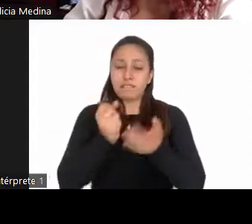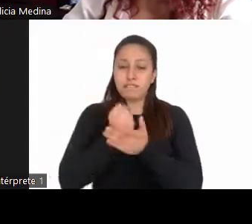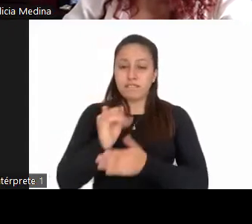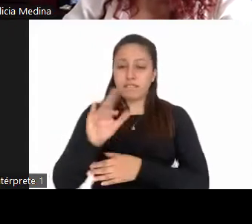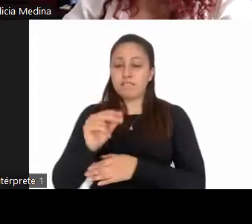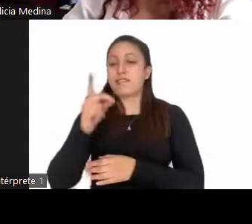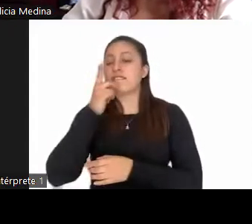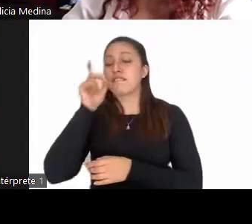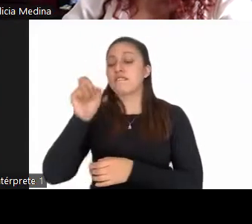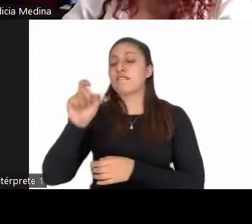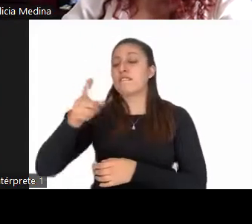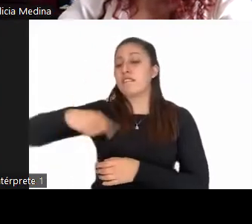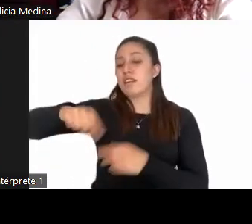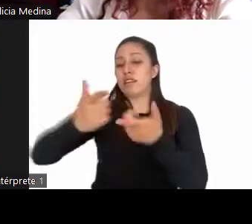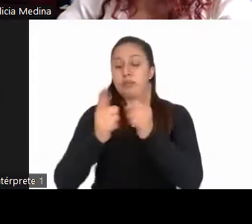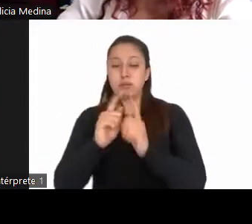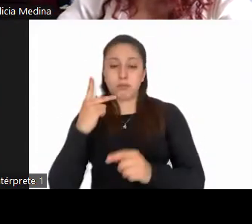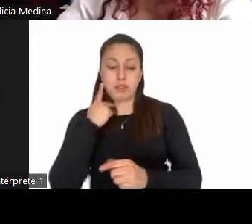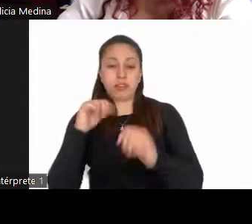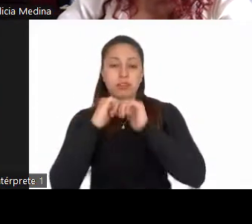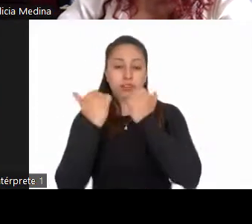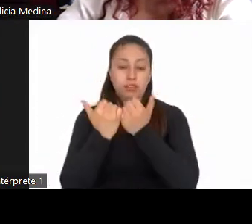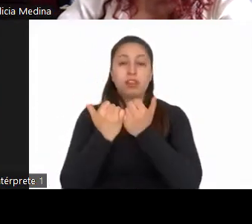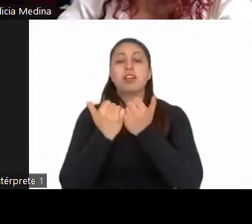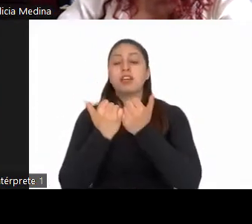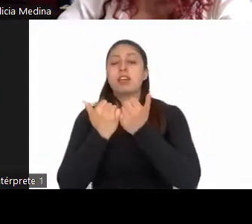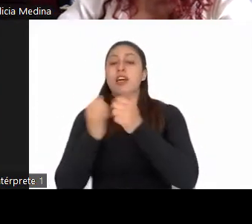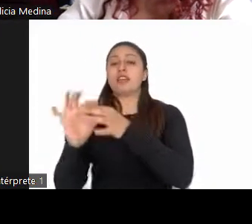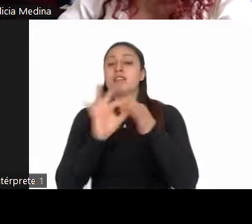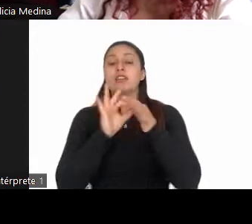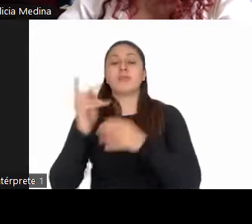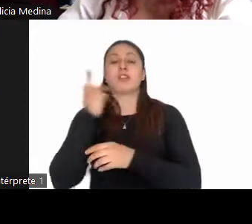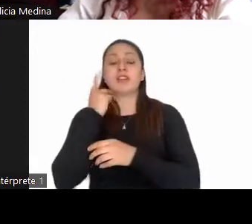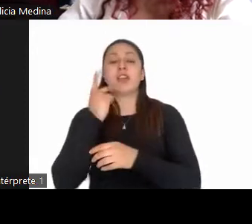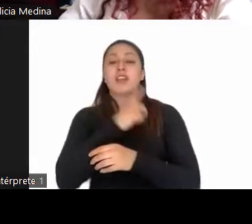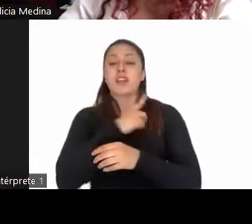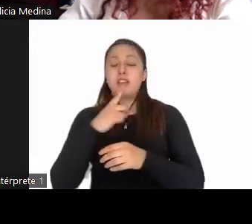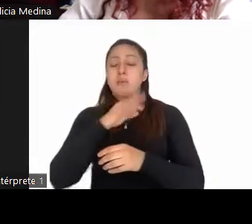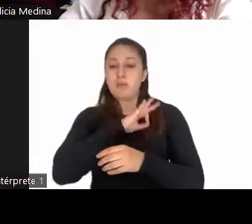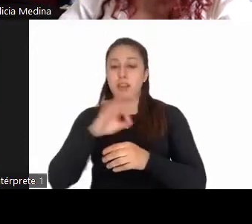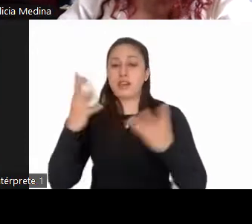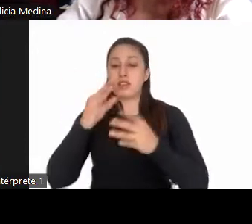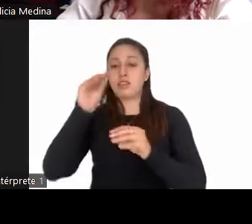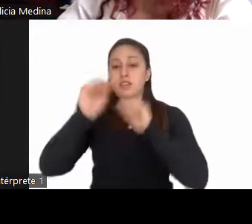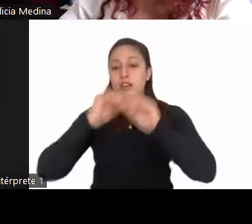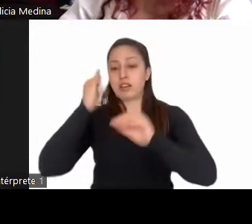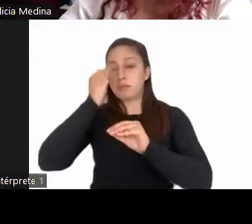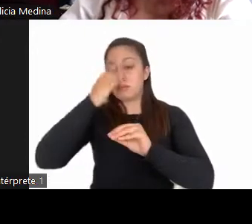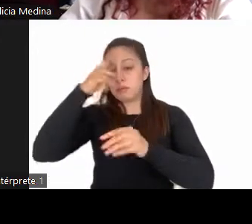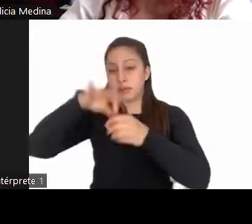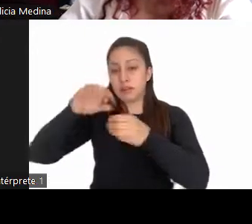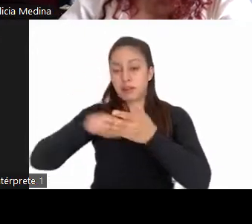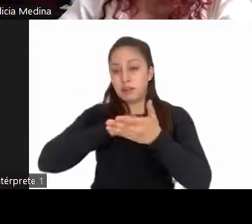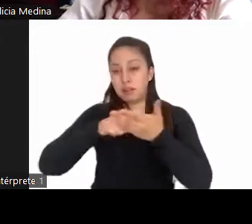políticos, coaliciones y personas candidatas colocarán propaganda electoral observando las reglas siguientes. Le pido atentamente que realice